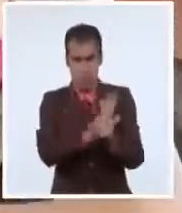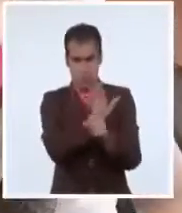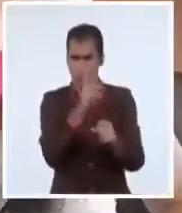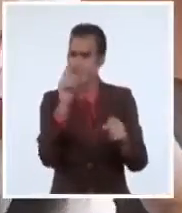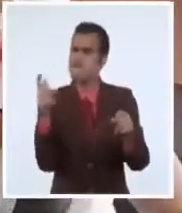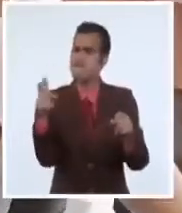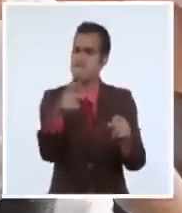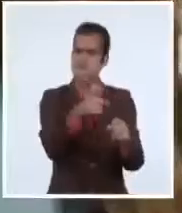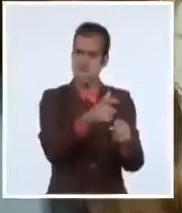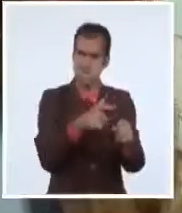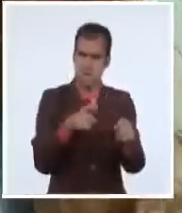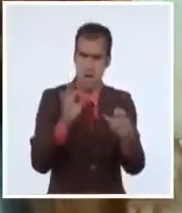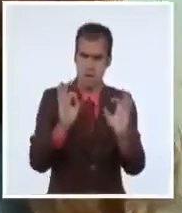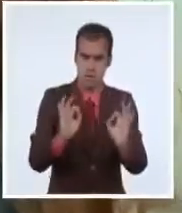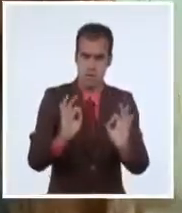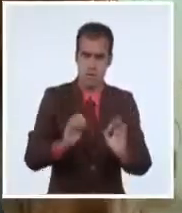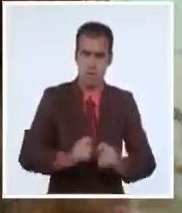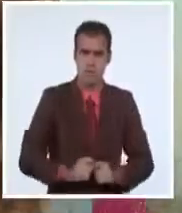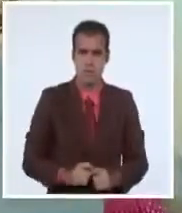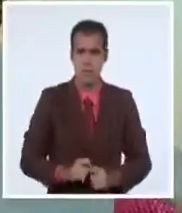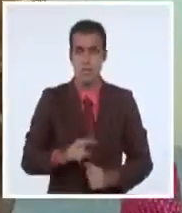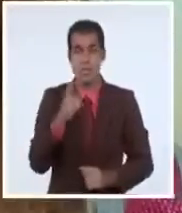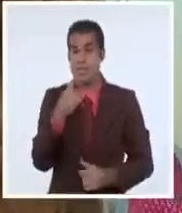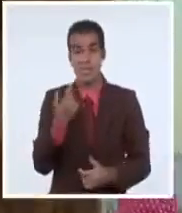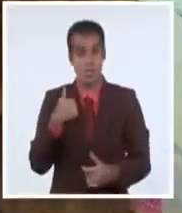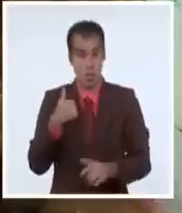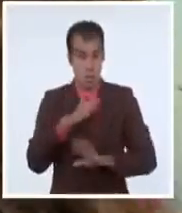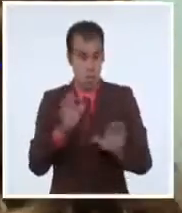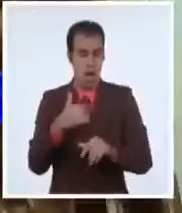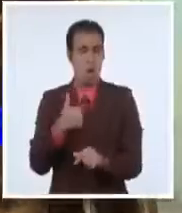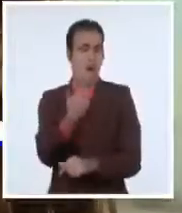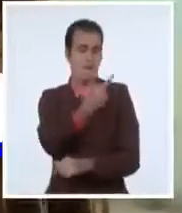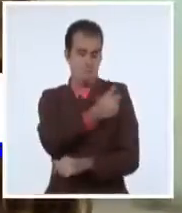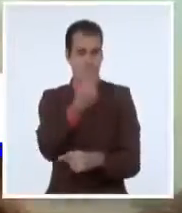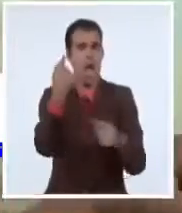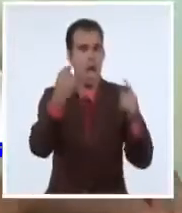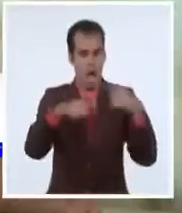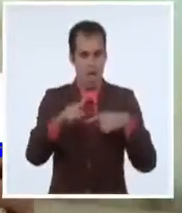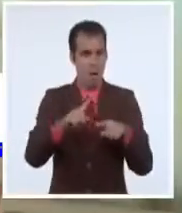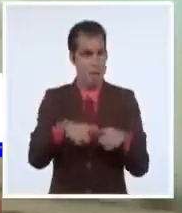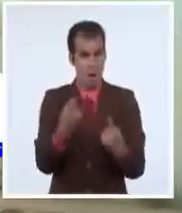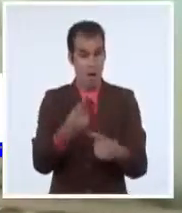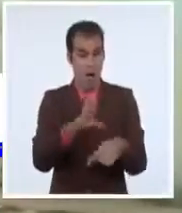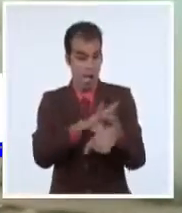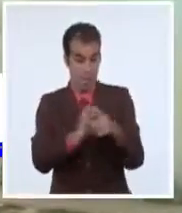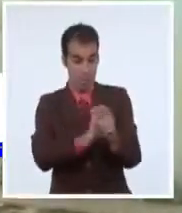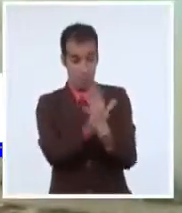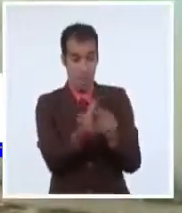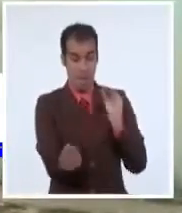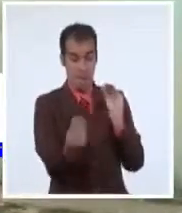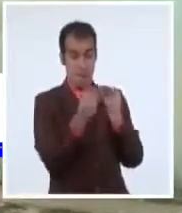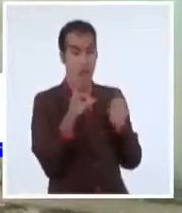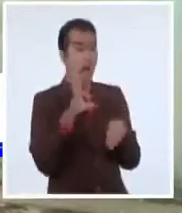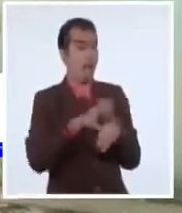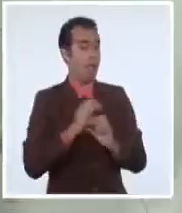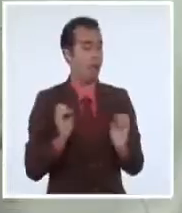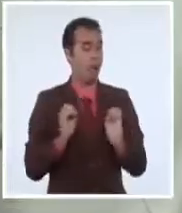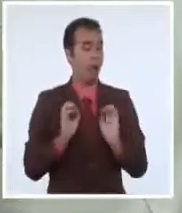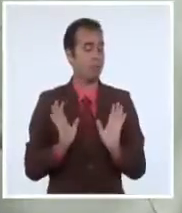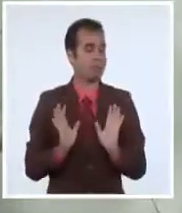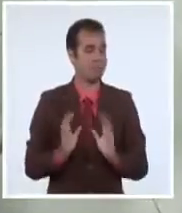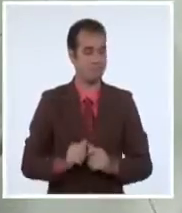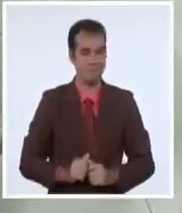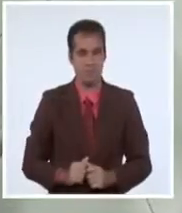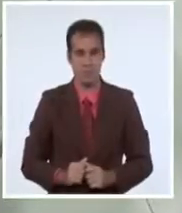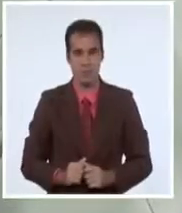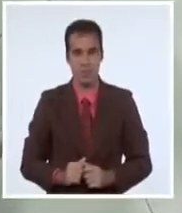edades pediátricas. Me voy a vacunar porque el coronavirus no me puede enfermar. Con el cumplimiento de